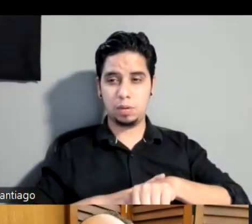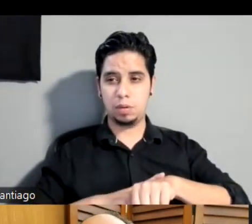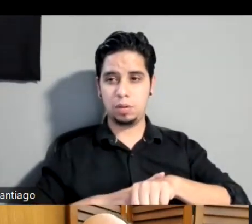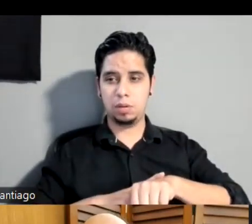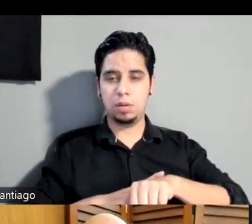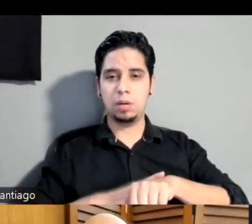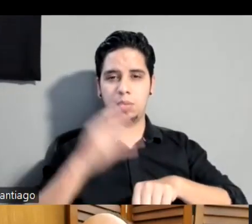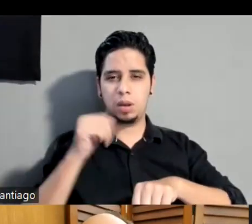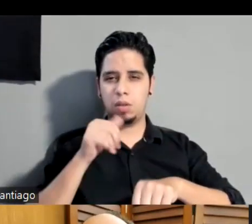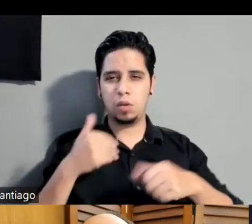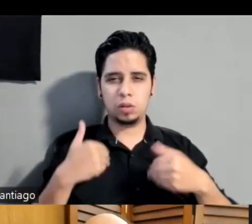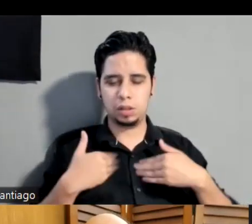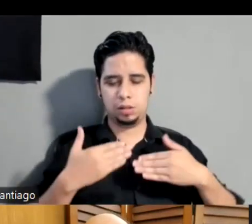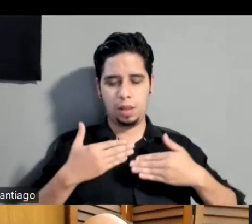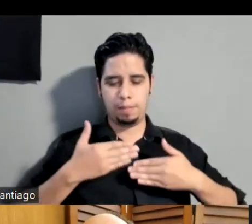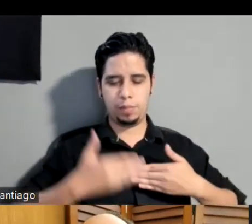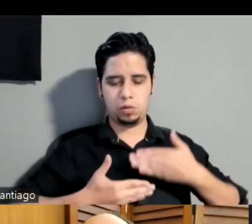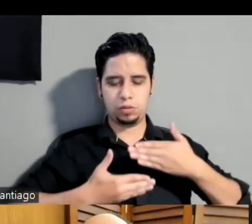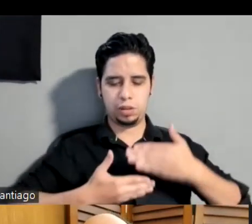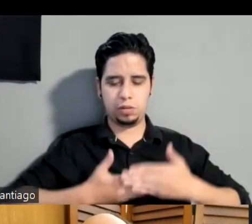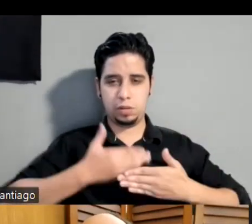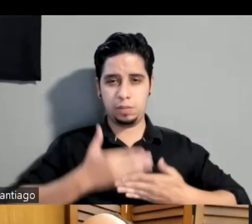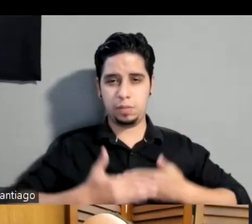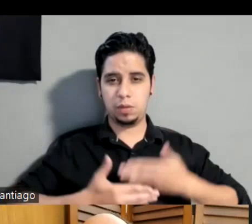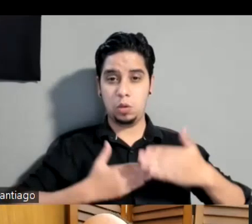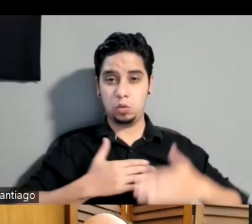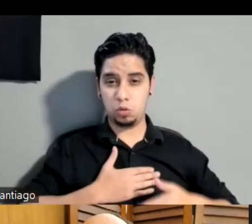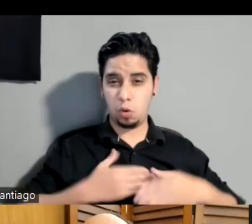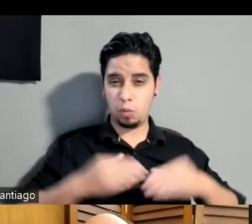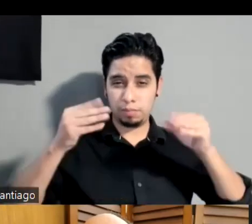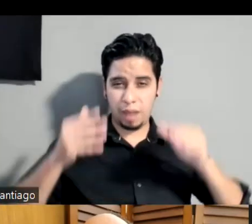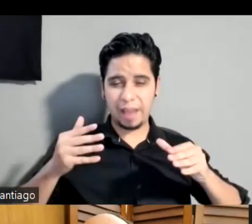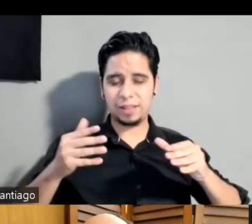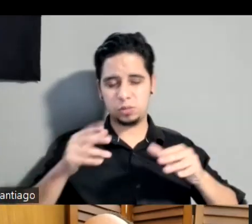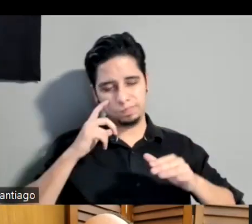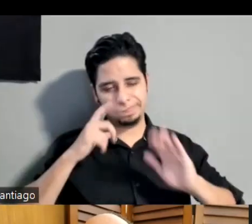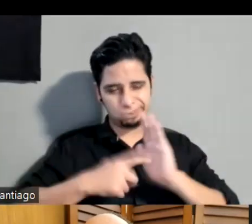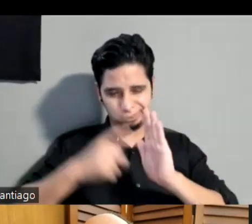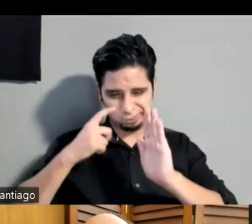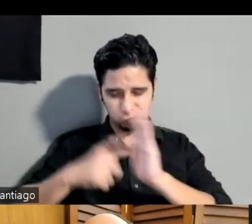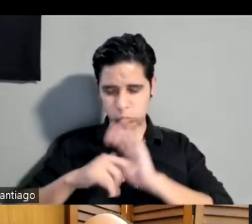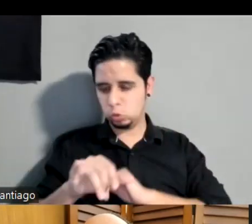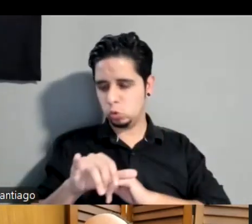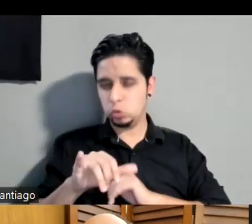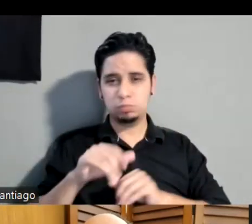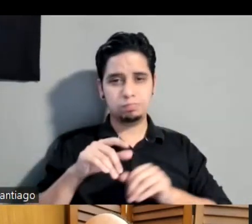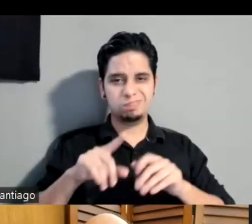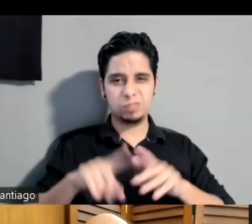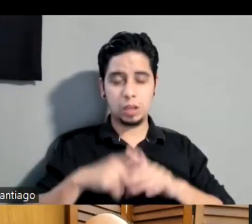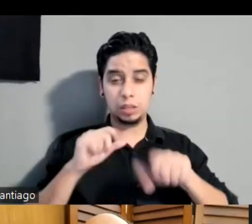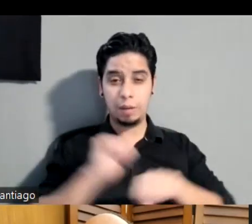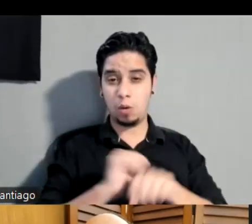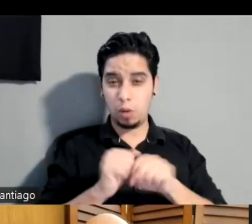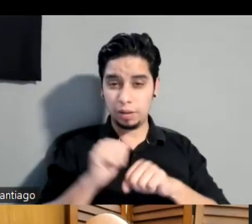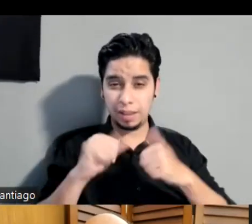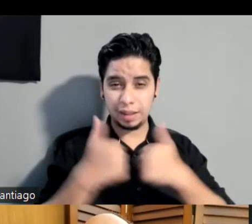tienen ese marco de referencia, ¿no? Entonces, yo como maestro también he tenido que trabajar con ese reto